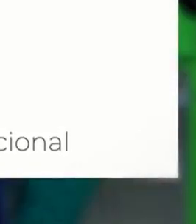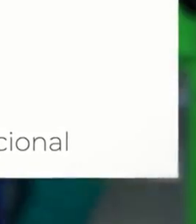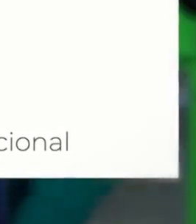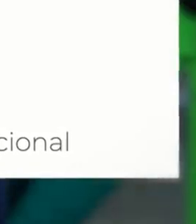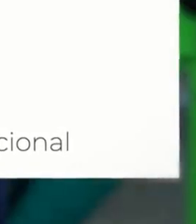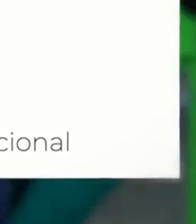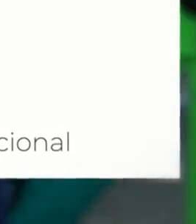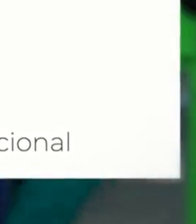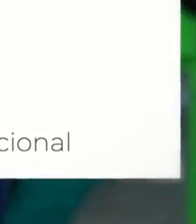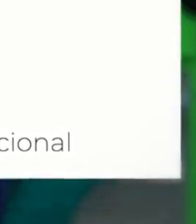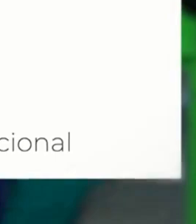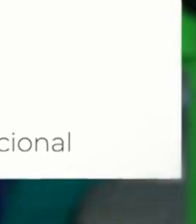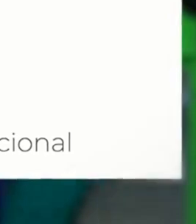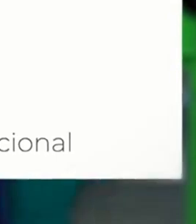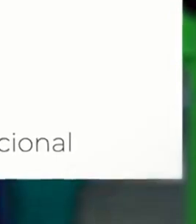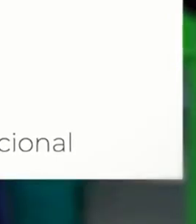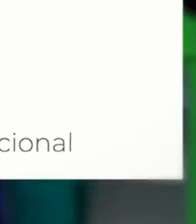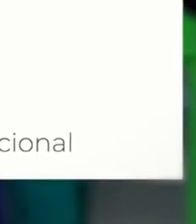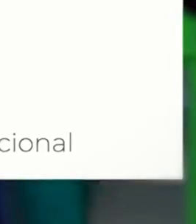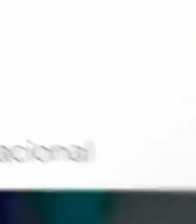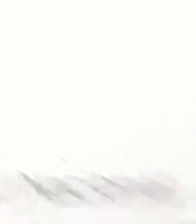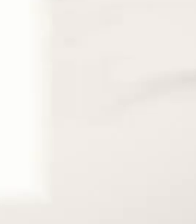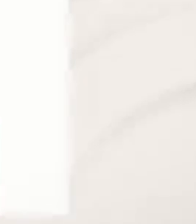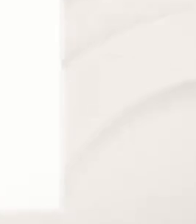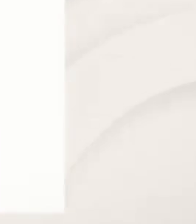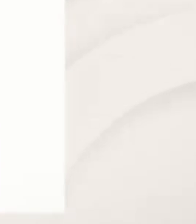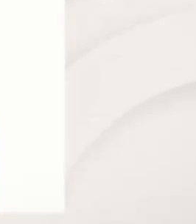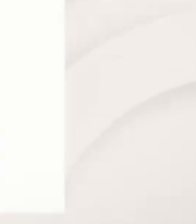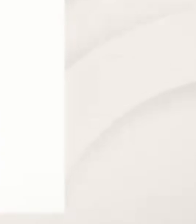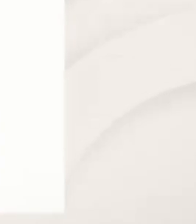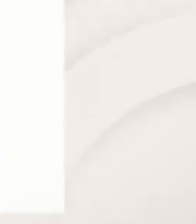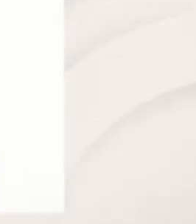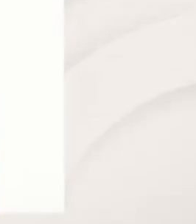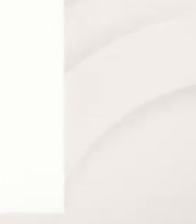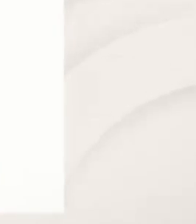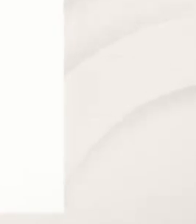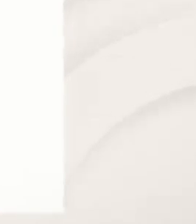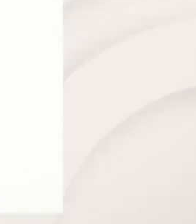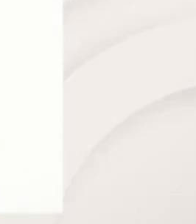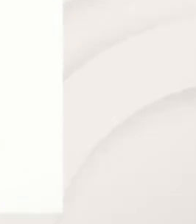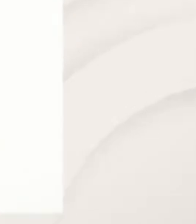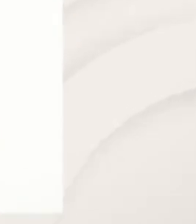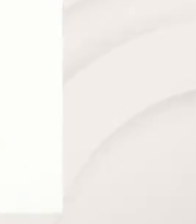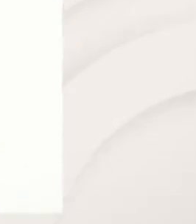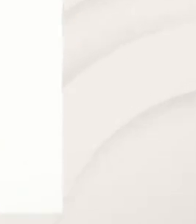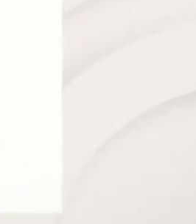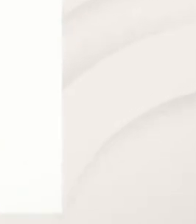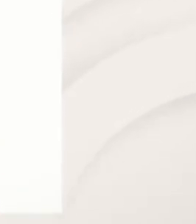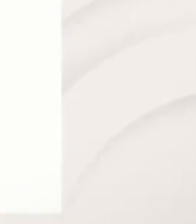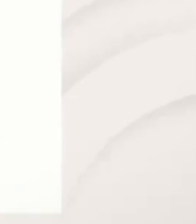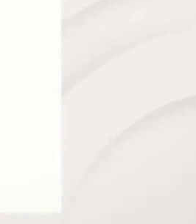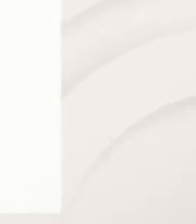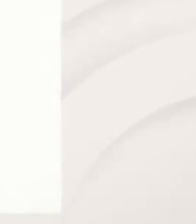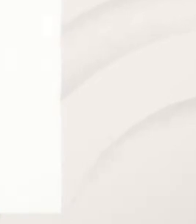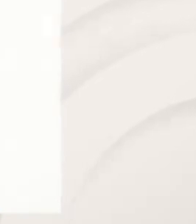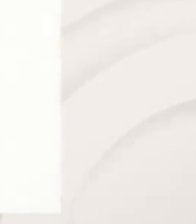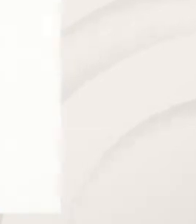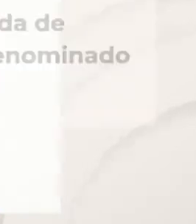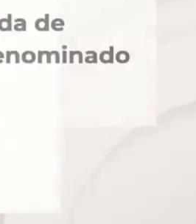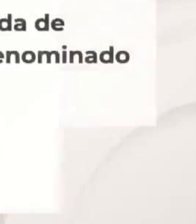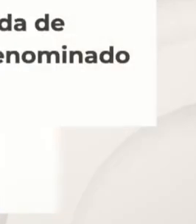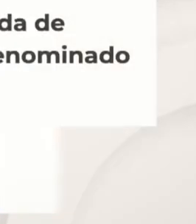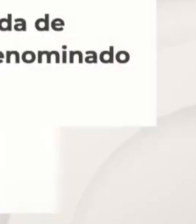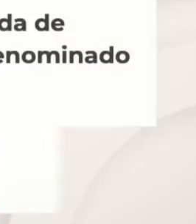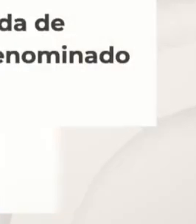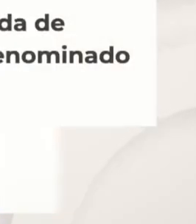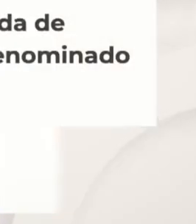del 1%. Por su parte, la Secretaría de Salud Federal señaló que hay un notable descenso en la demanda de atención de